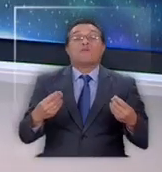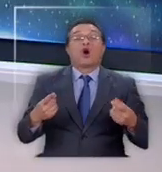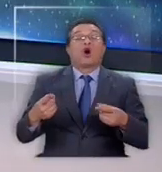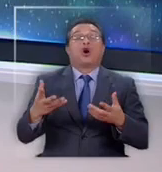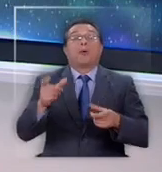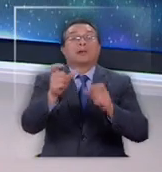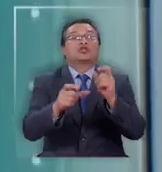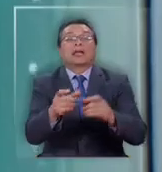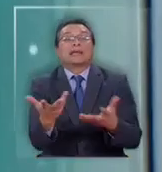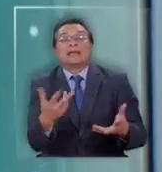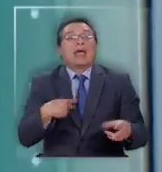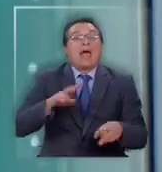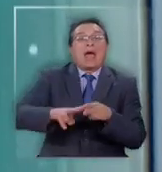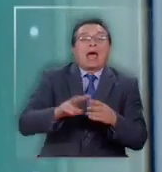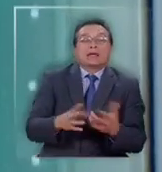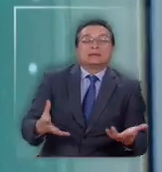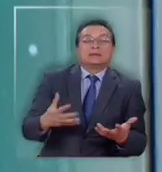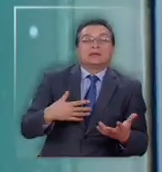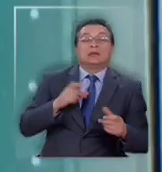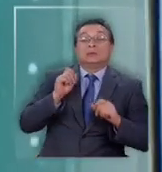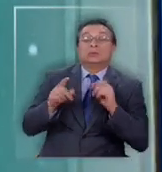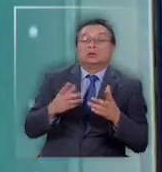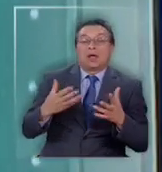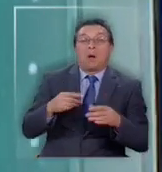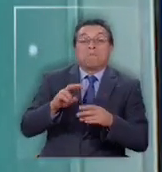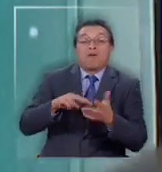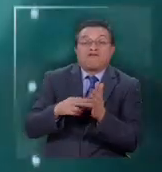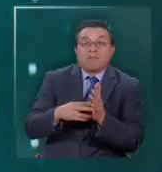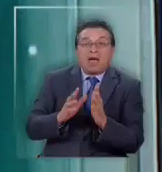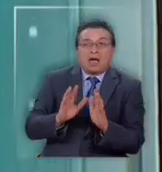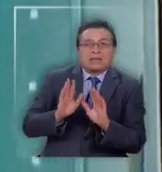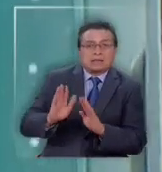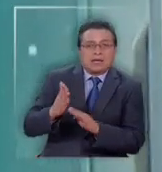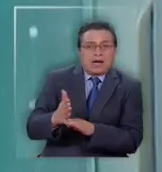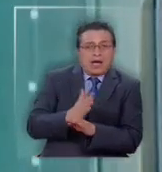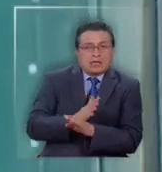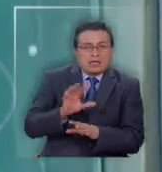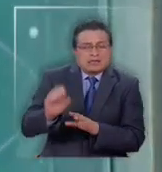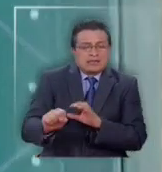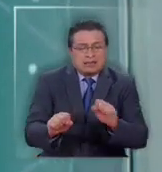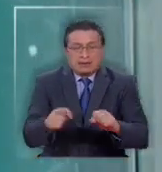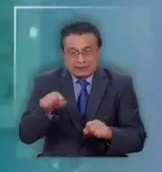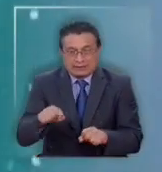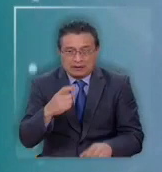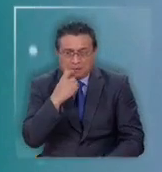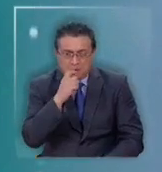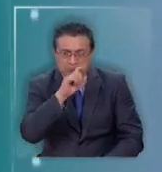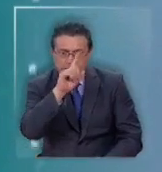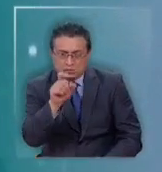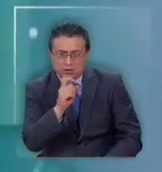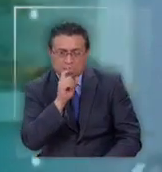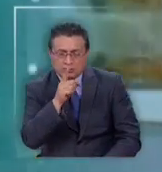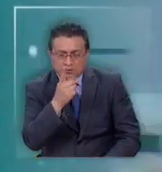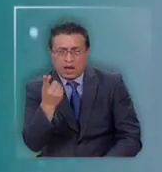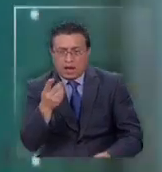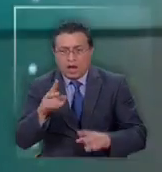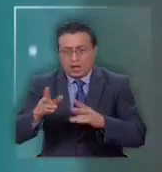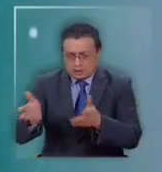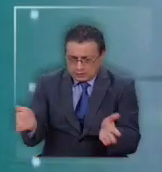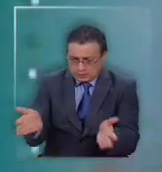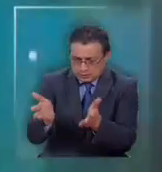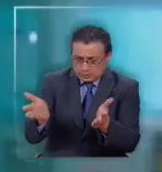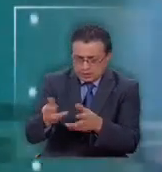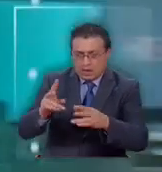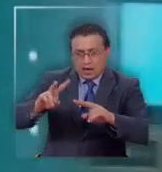como a que te problemas tenemos que anticiparnos yo creo que esas preguntas son las que nosotros necesitamos poner a nuestra comunidad de investigación